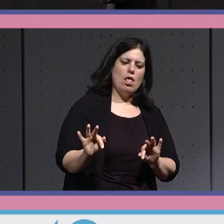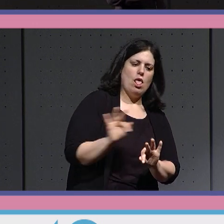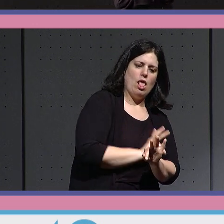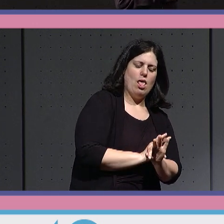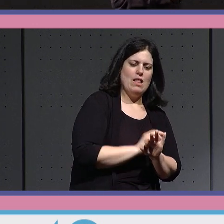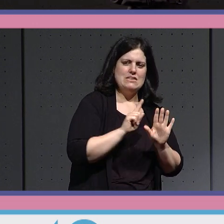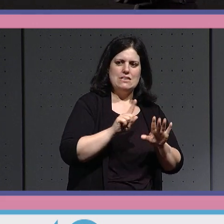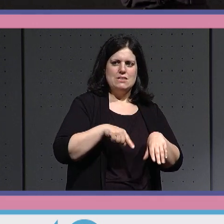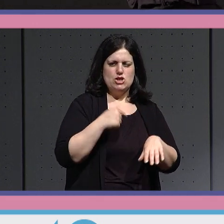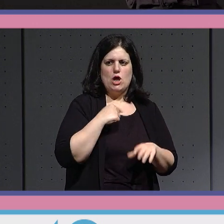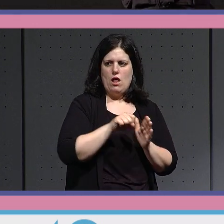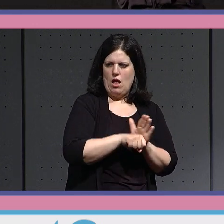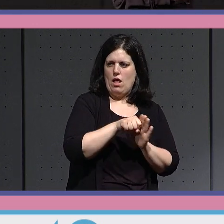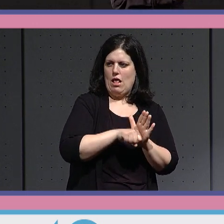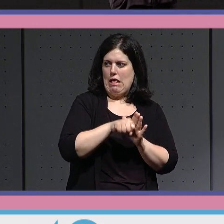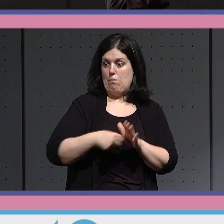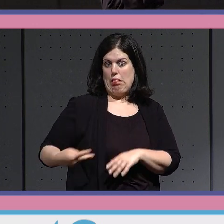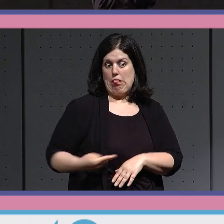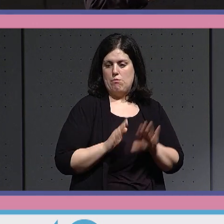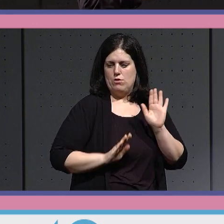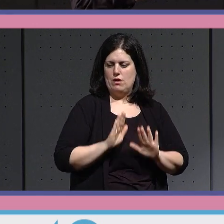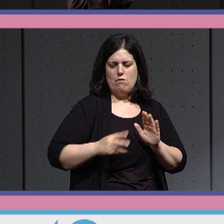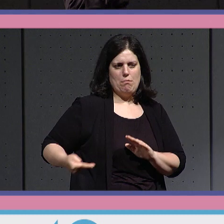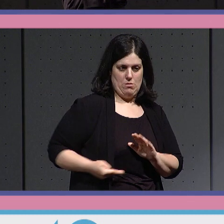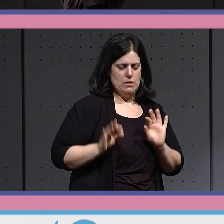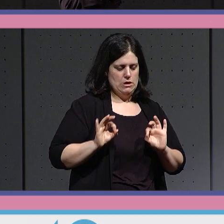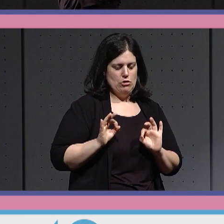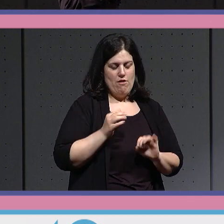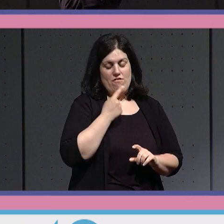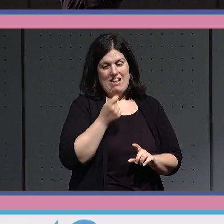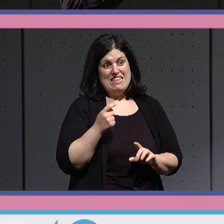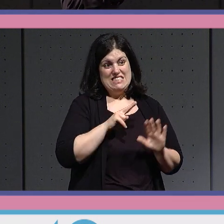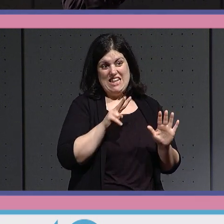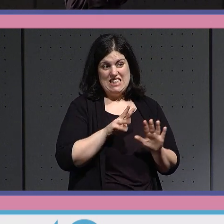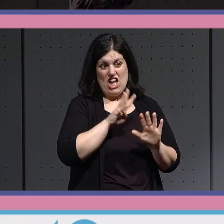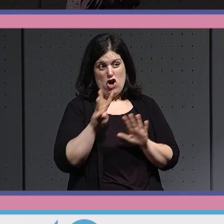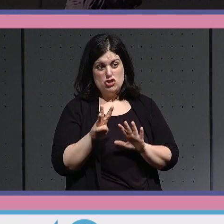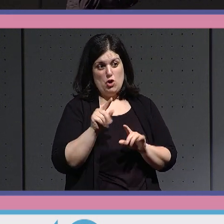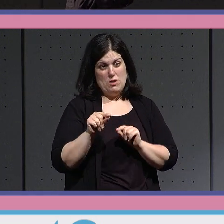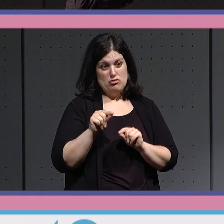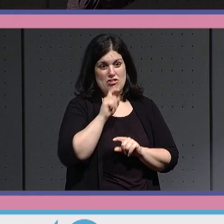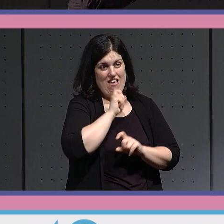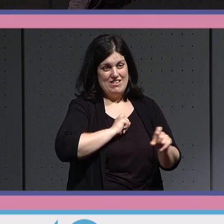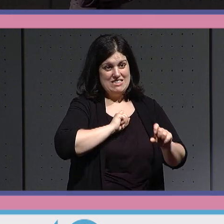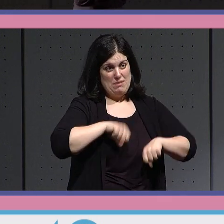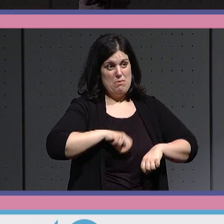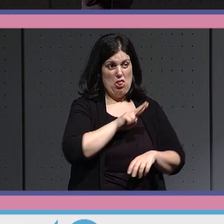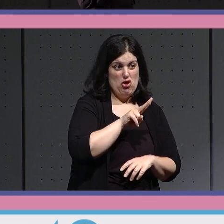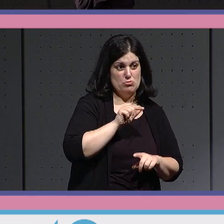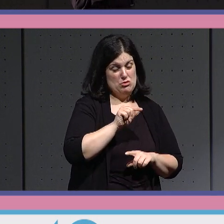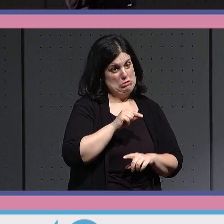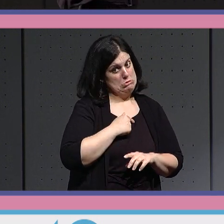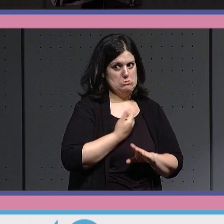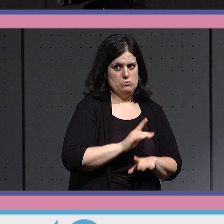me corte, con lo cual le voy a pedir, cuando me falten 7 o 8 minutos me avise, en vez de con 2, ¿vale? Yo